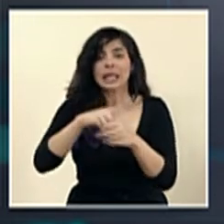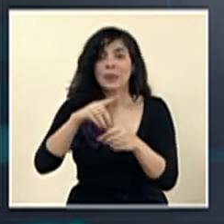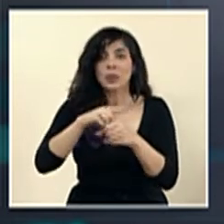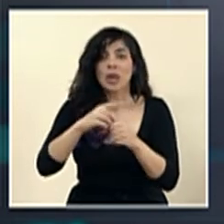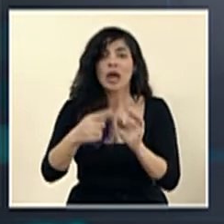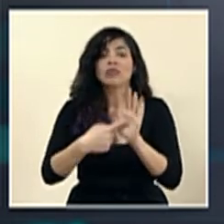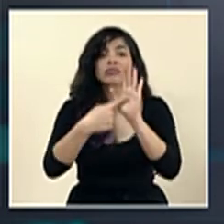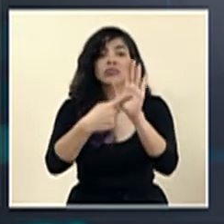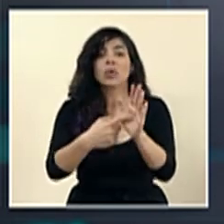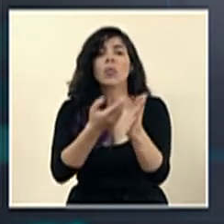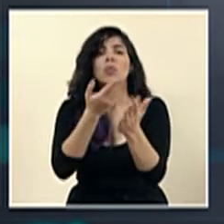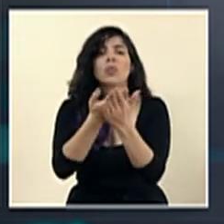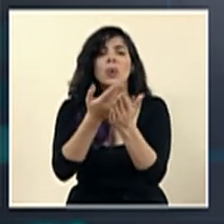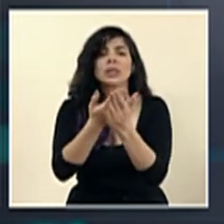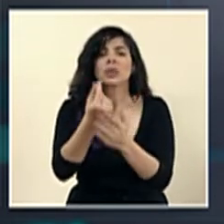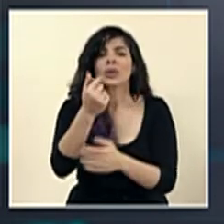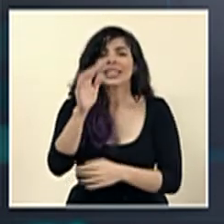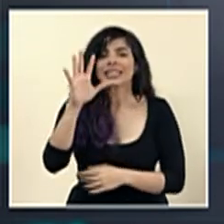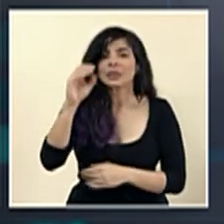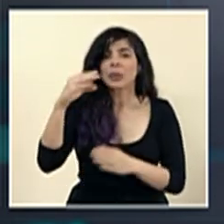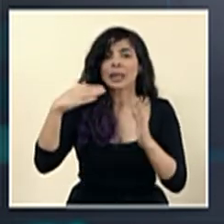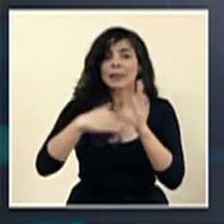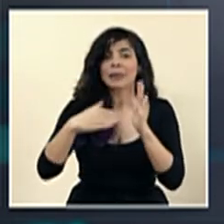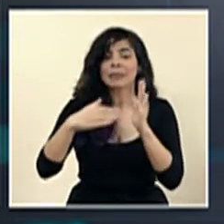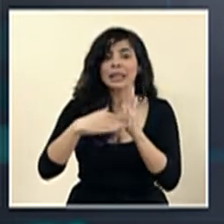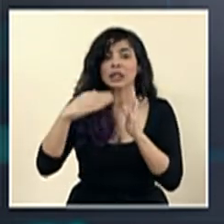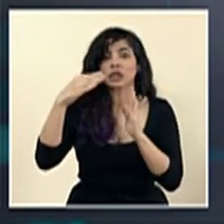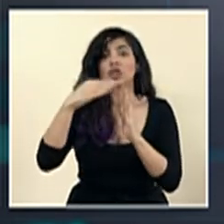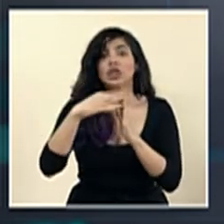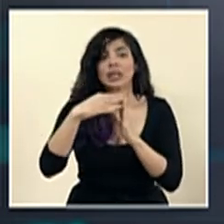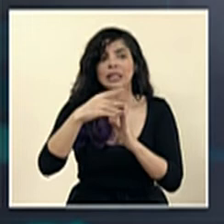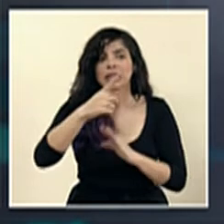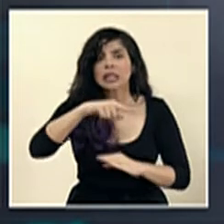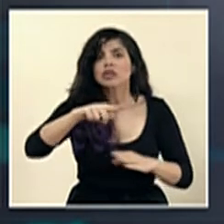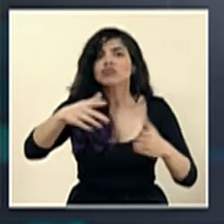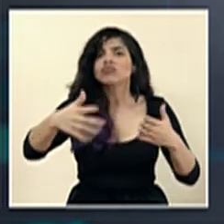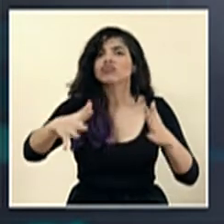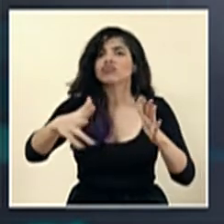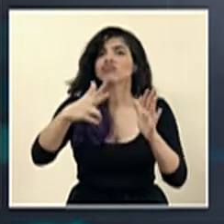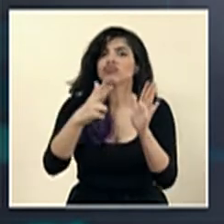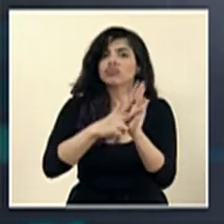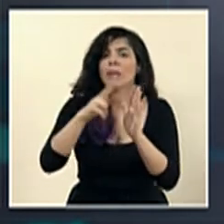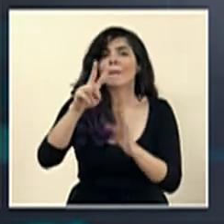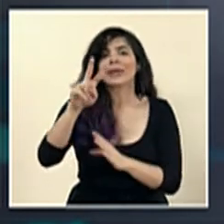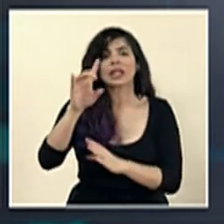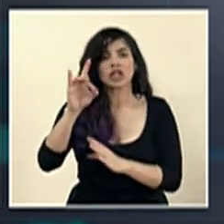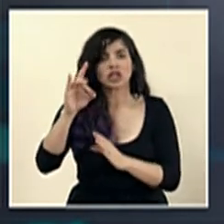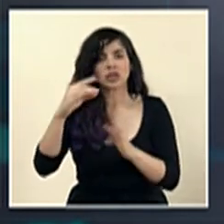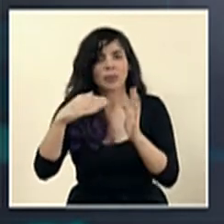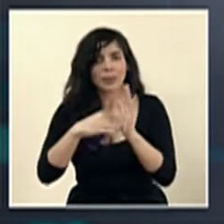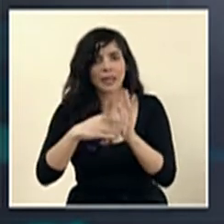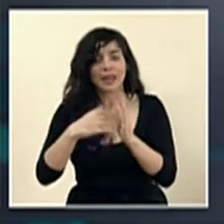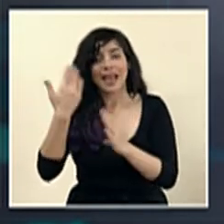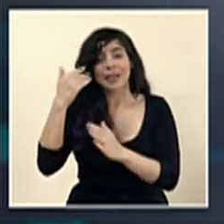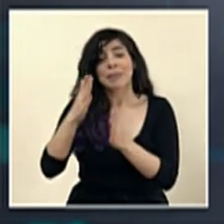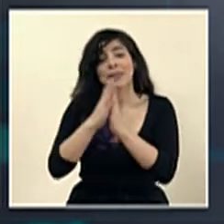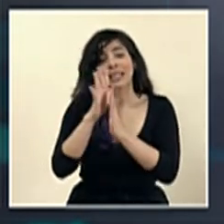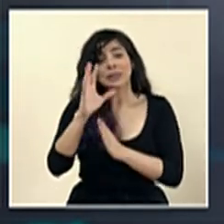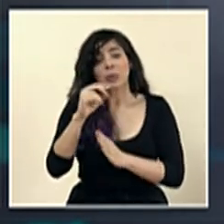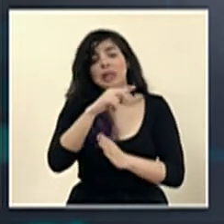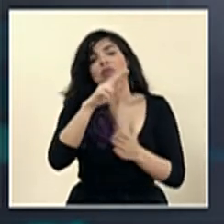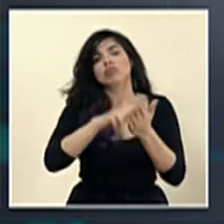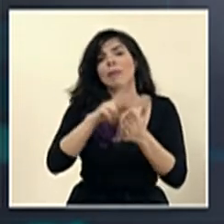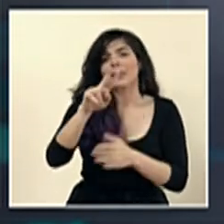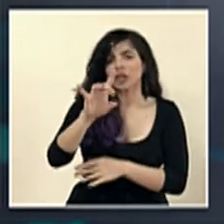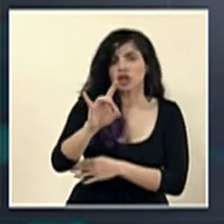diputados una propuesta por 50,000 millones y ellos y ellas aprobaron 28,000 de esos 50,000 millones.